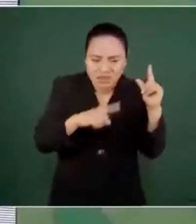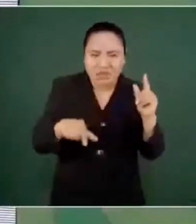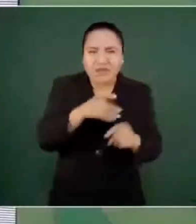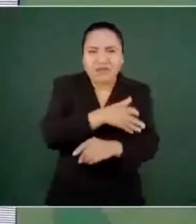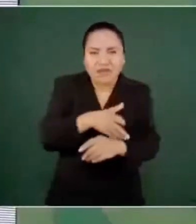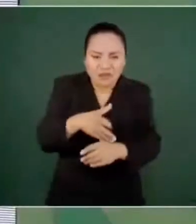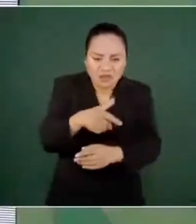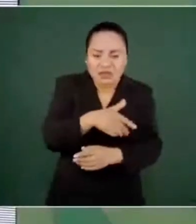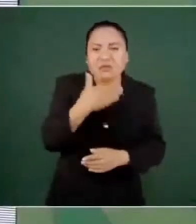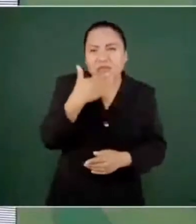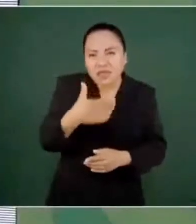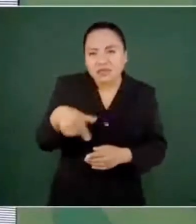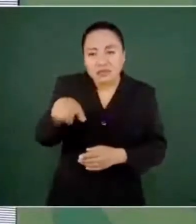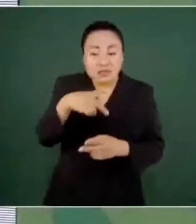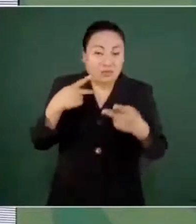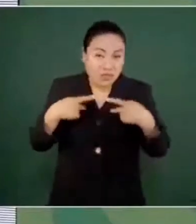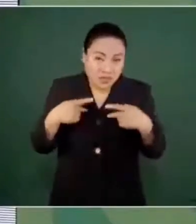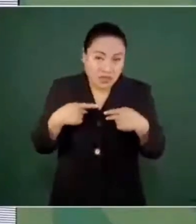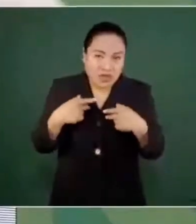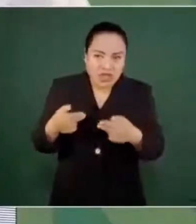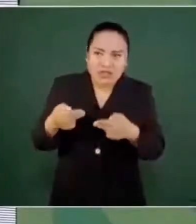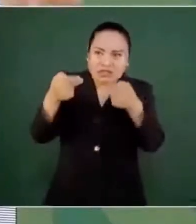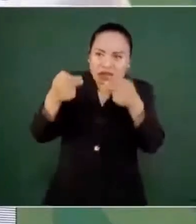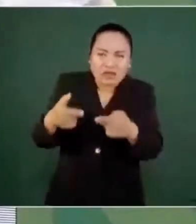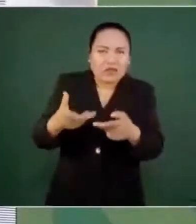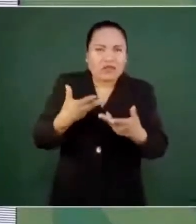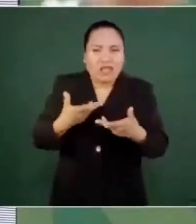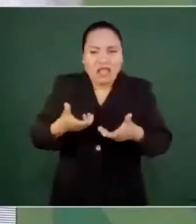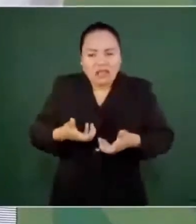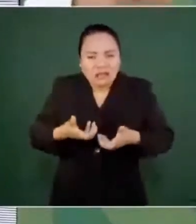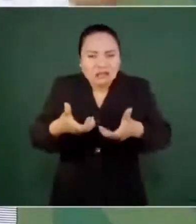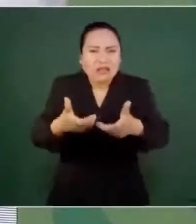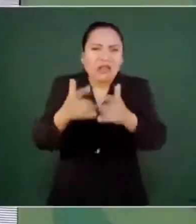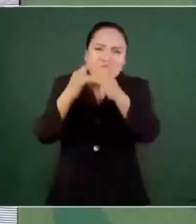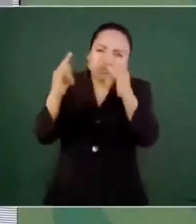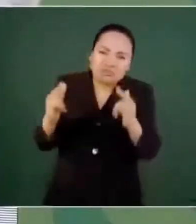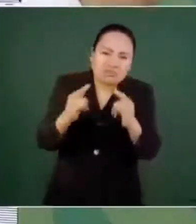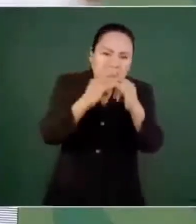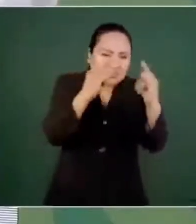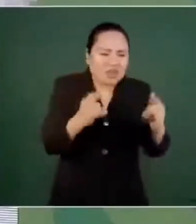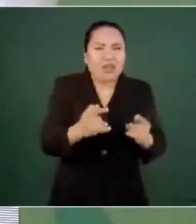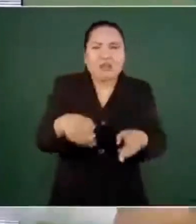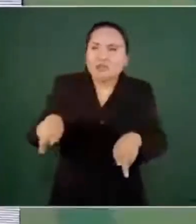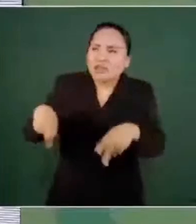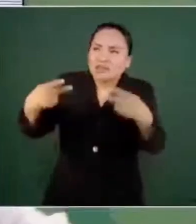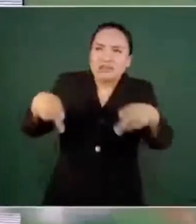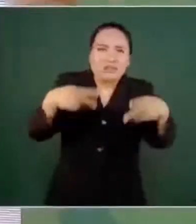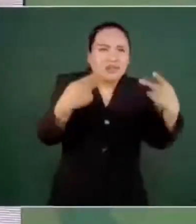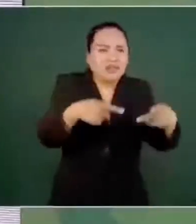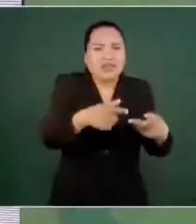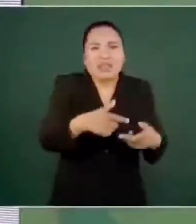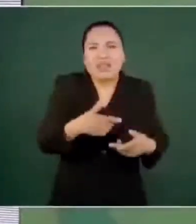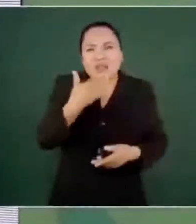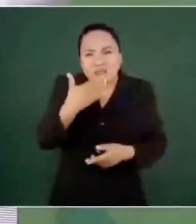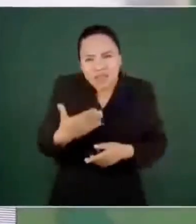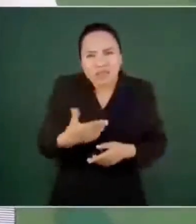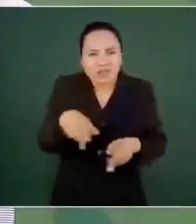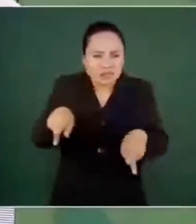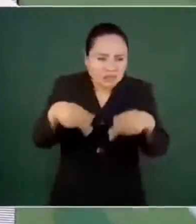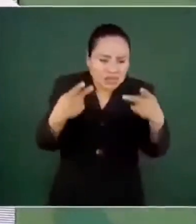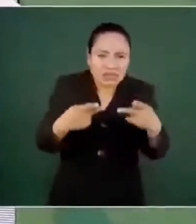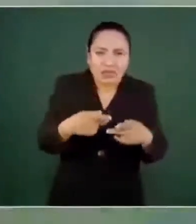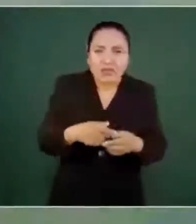de manera honrada o de irse a buscarse la vida de manera honrada a Estados Unidos, esto hubiese